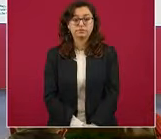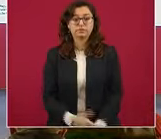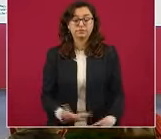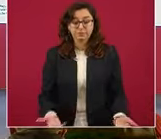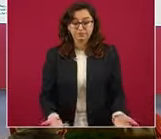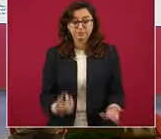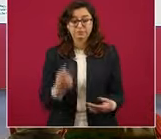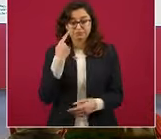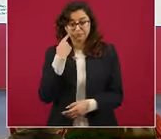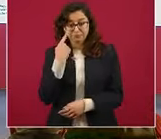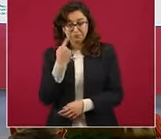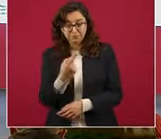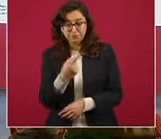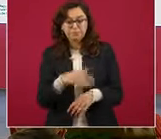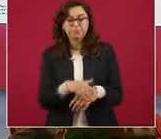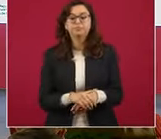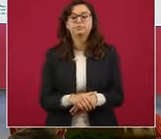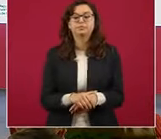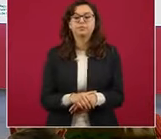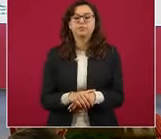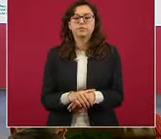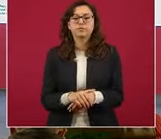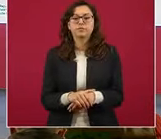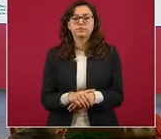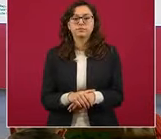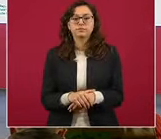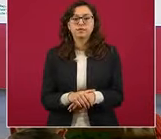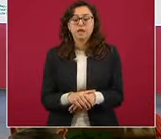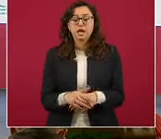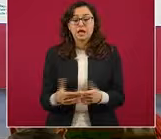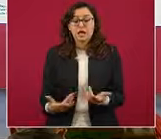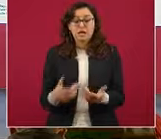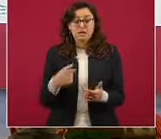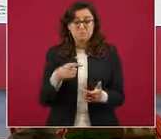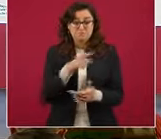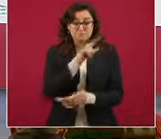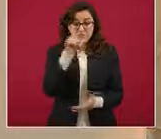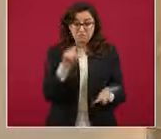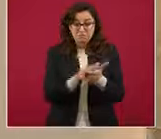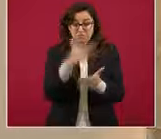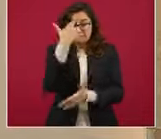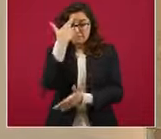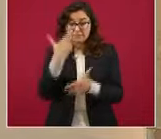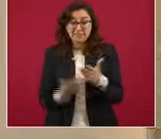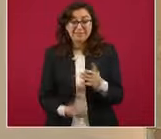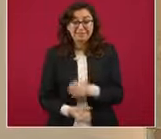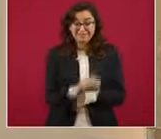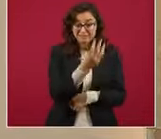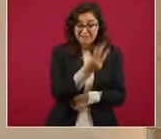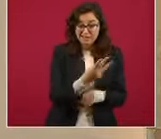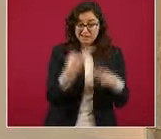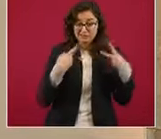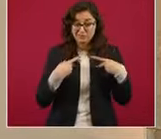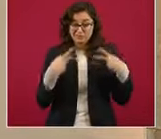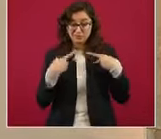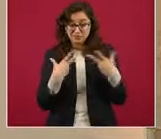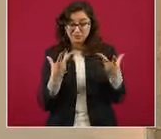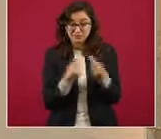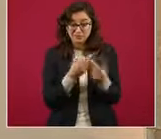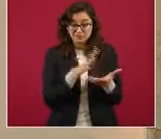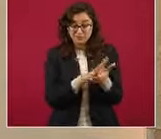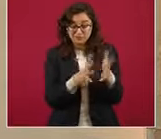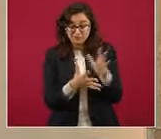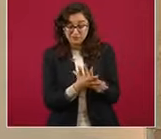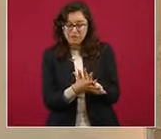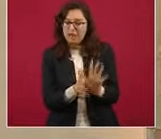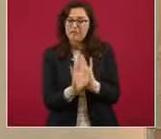delictivo intervienen más de 3 individuos con fines delictivos, cataloga estos delitos como delincuencia organizada.